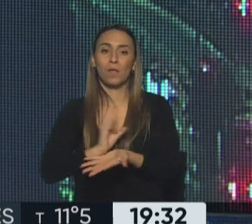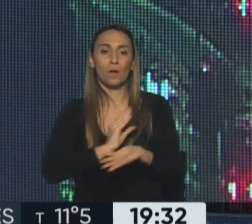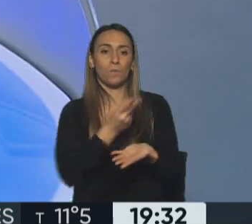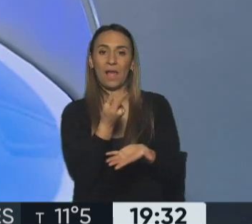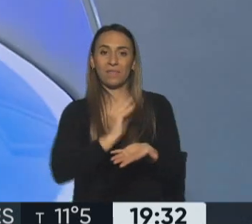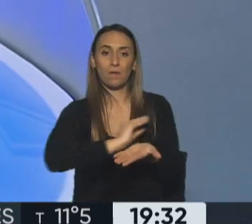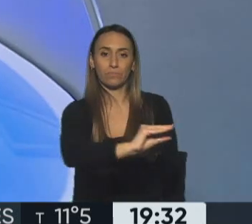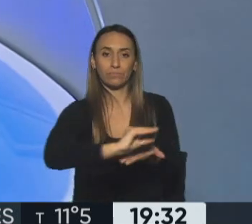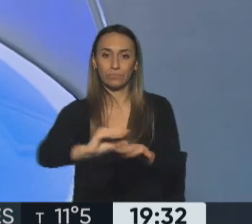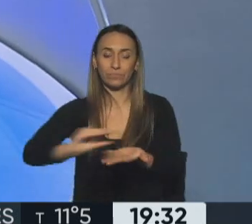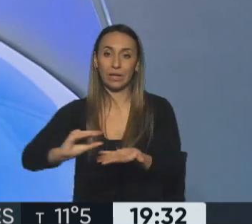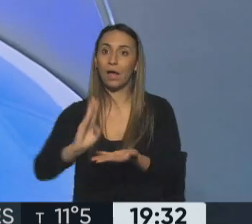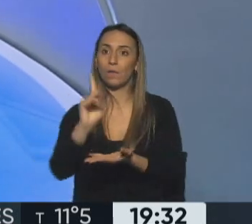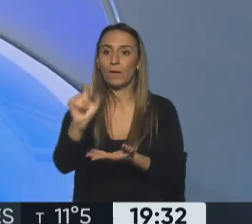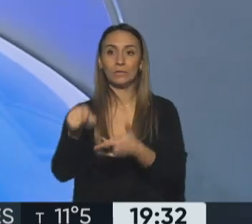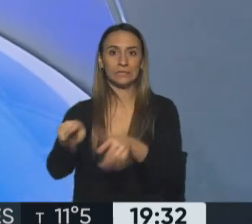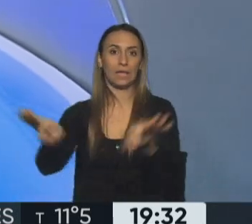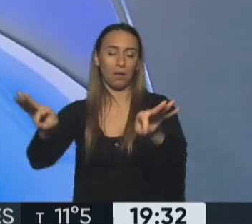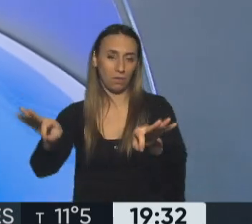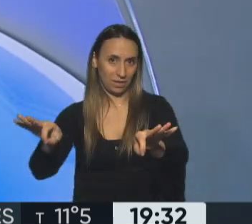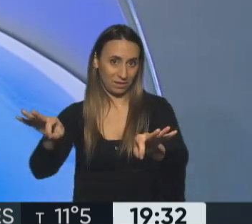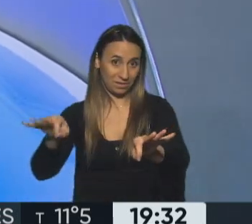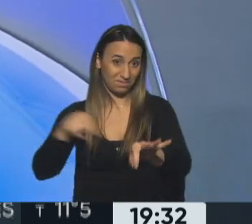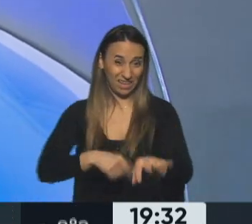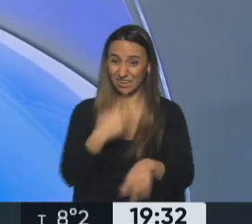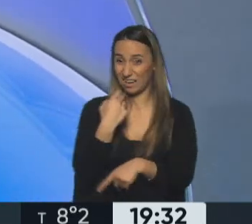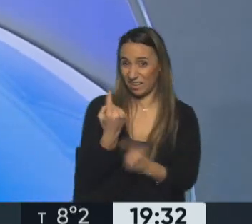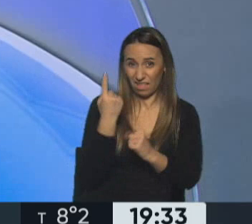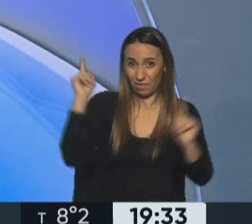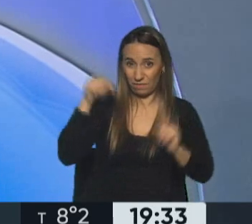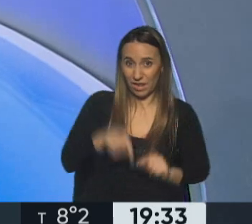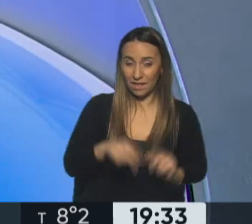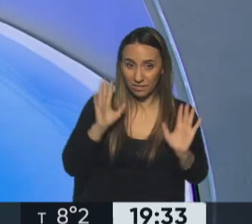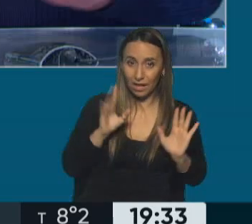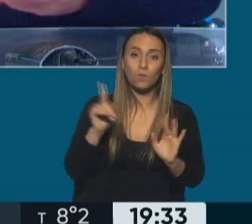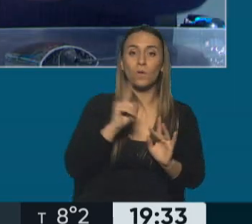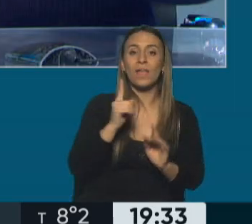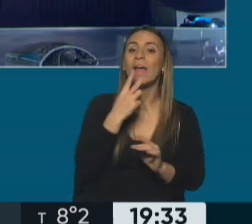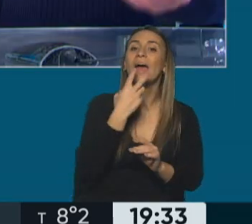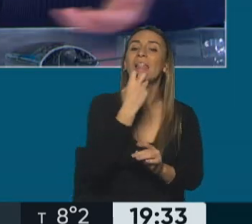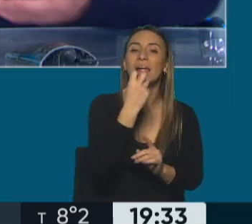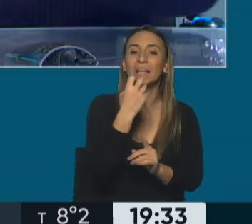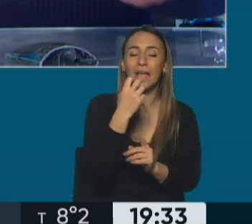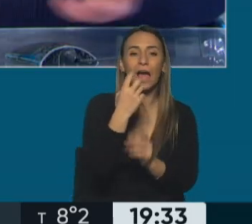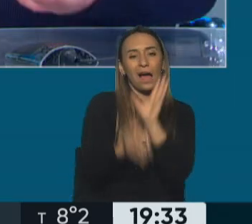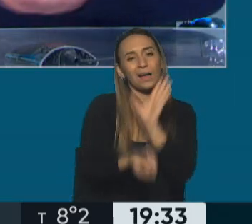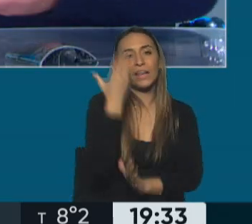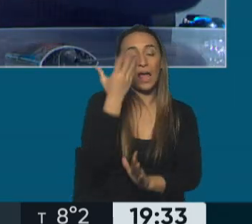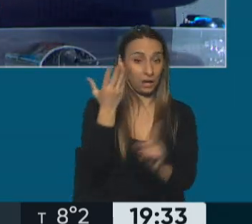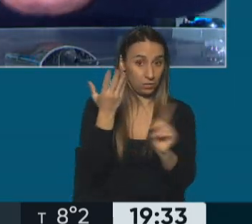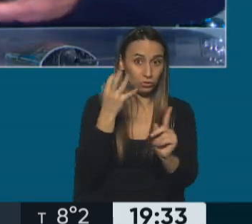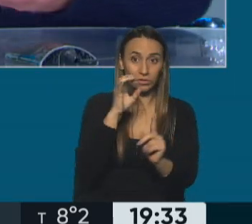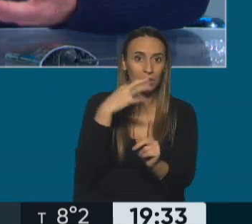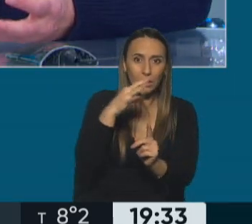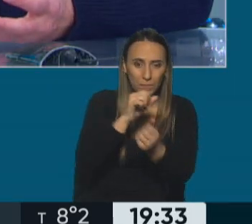banco caiga. Acá la energía cumple, digamos, no se crea, solo se transforma y cumple leyes de la termodinámica que hace